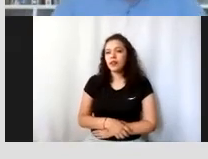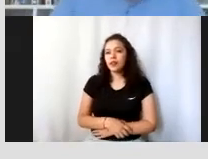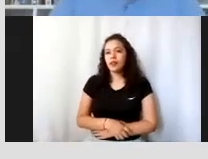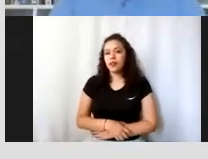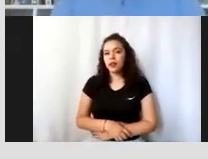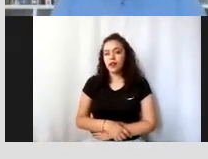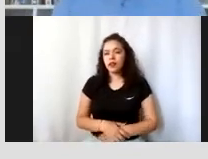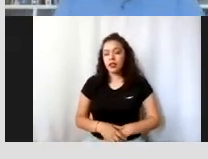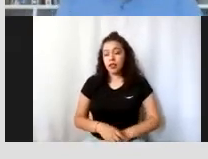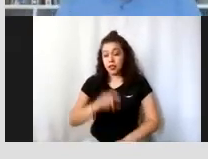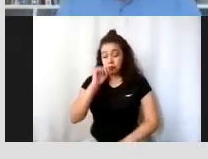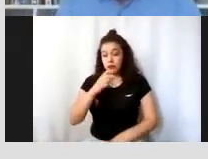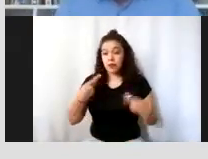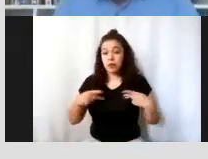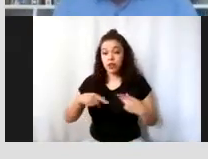Sí, búsqueda de personas.